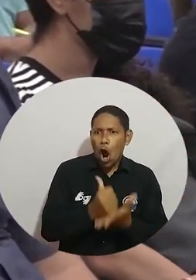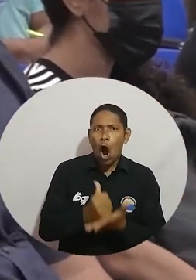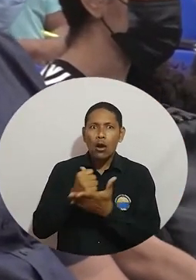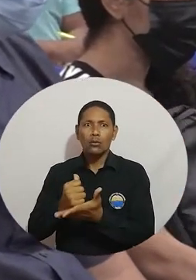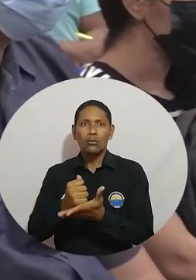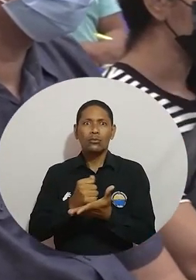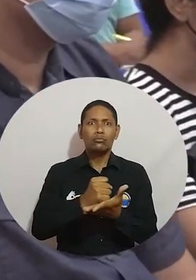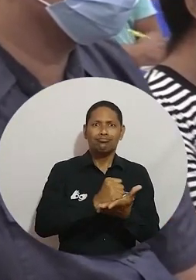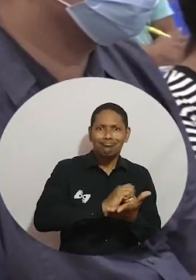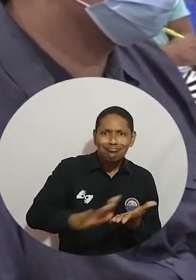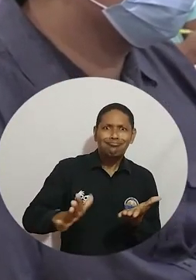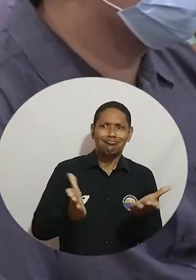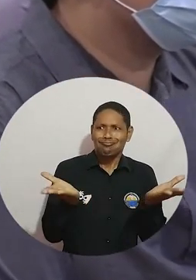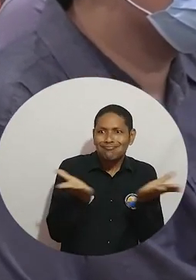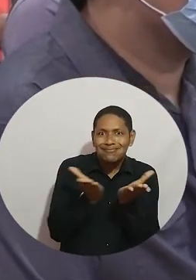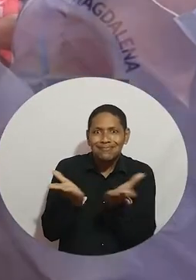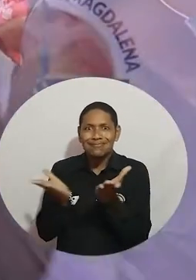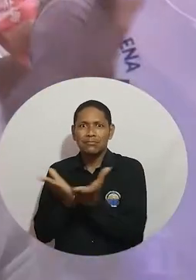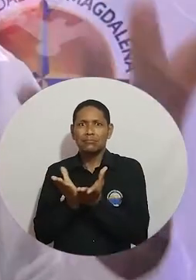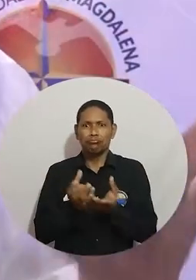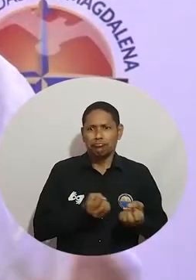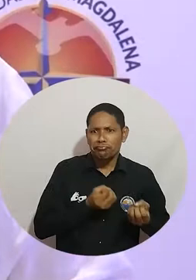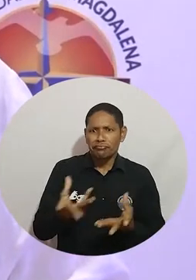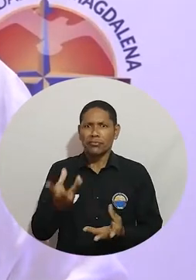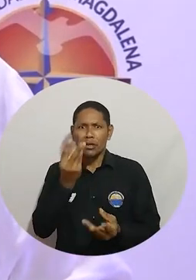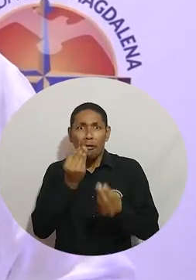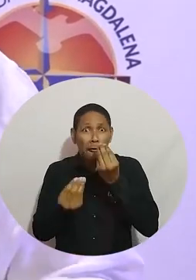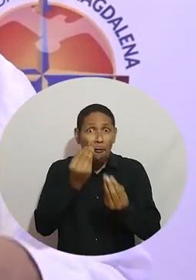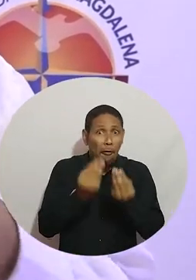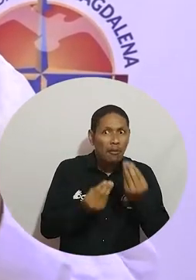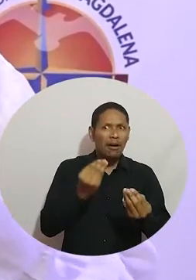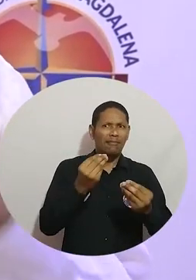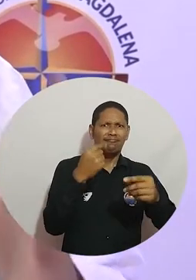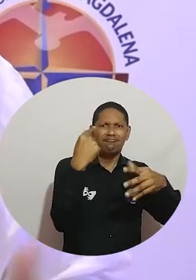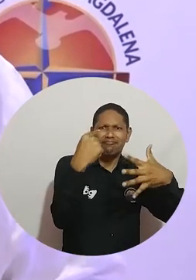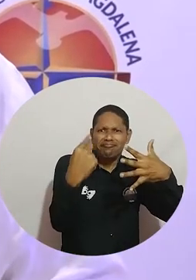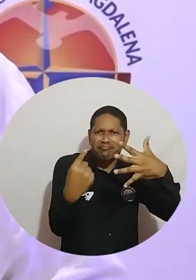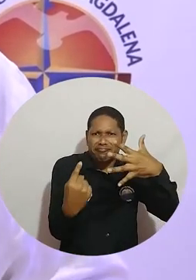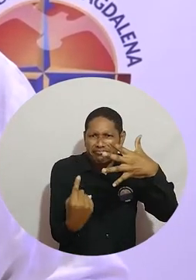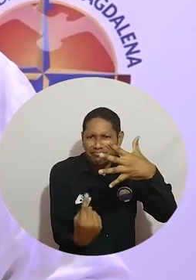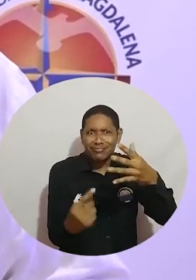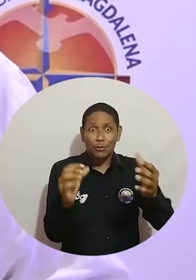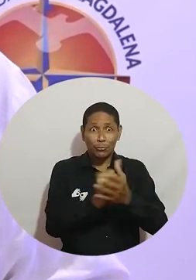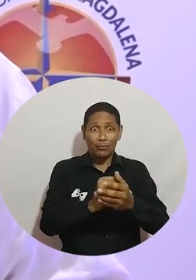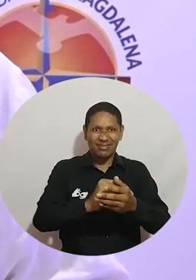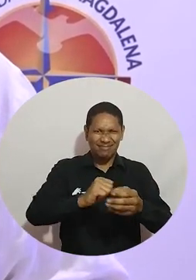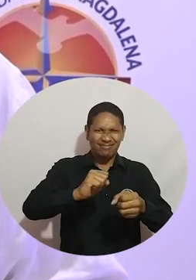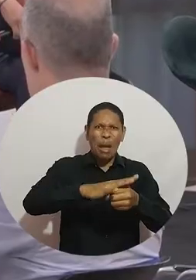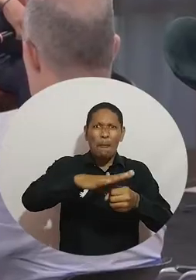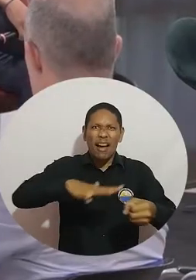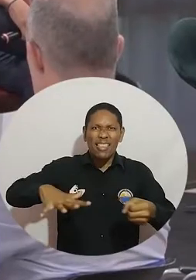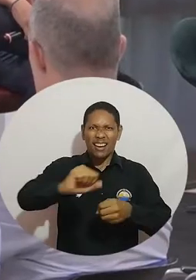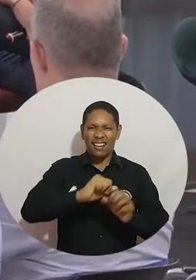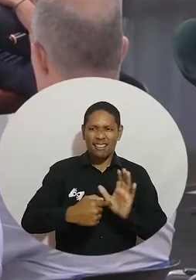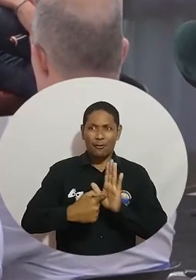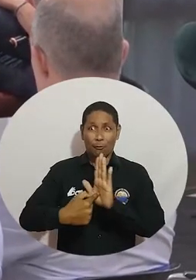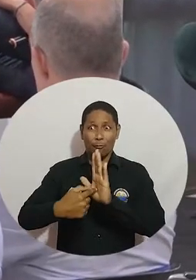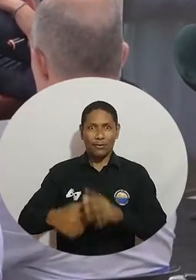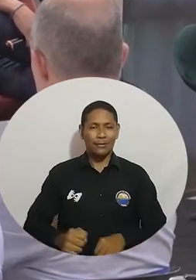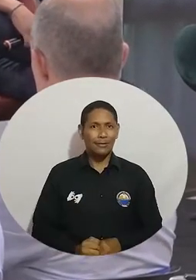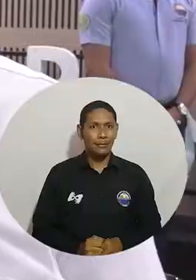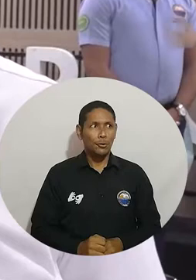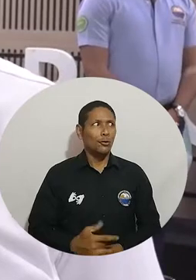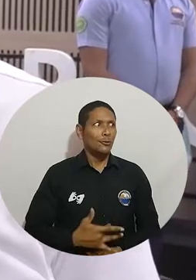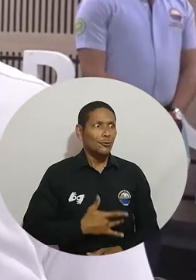de becas de estudio y facilidades hasta en la alimentación para muchachos en distintos sectores del Magdalena. Muy orgulloso